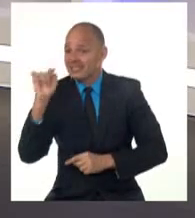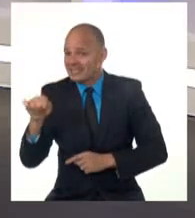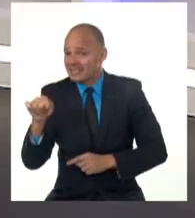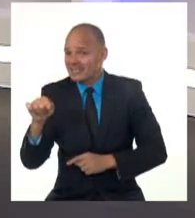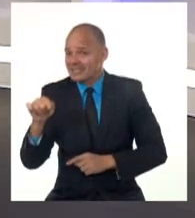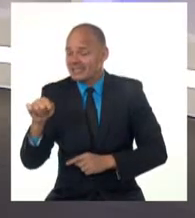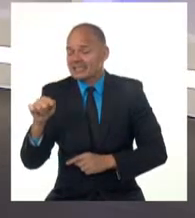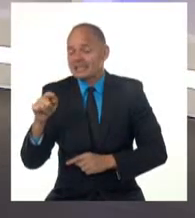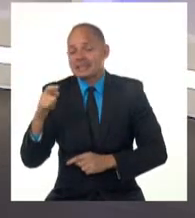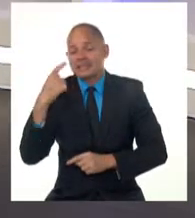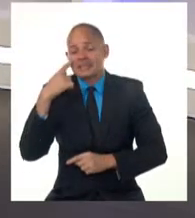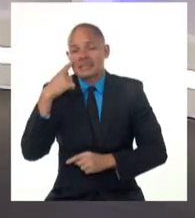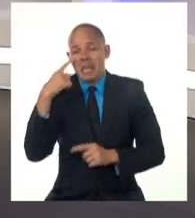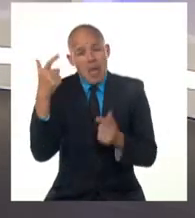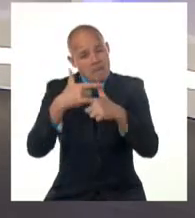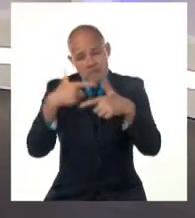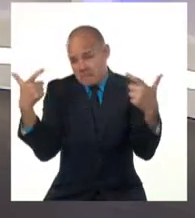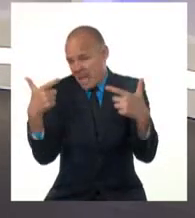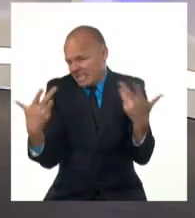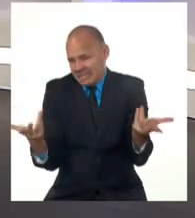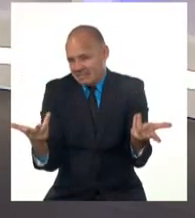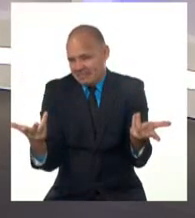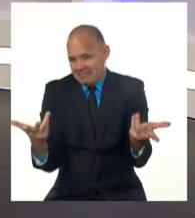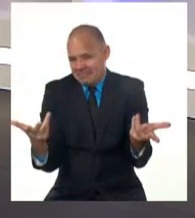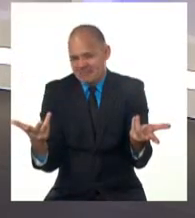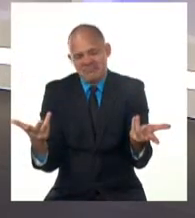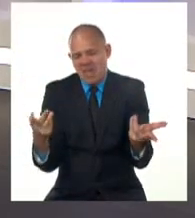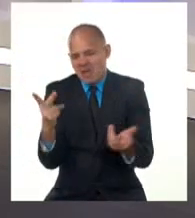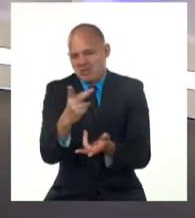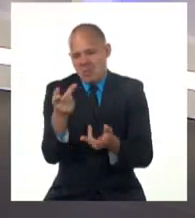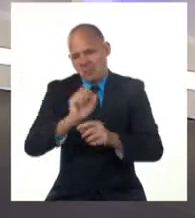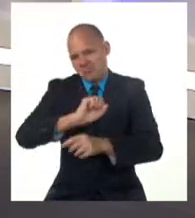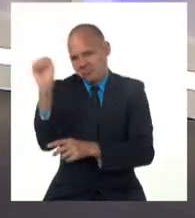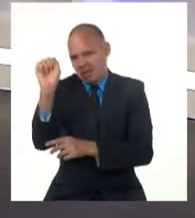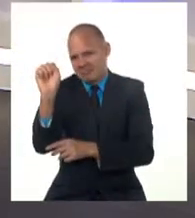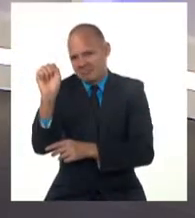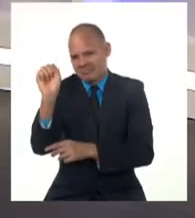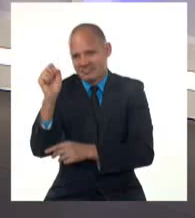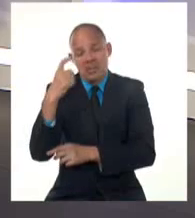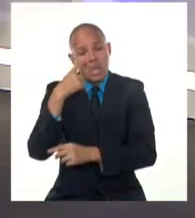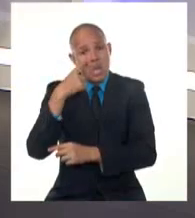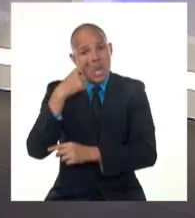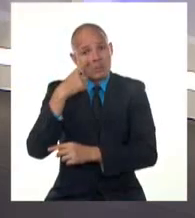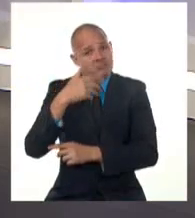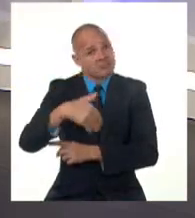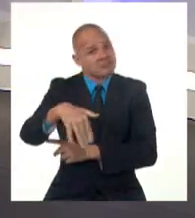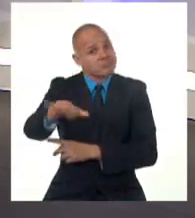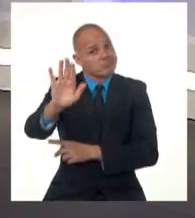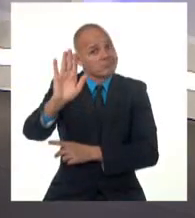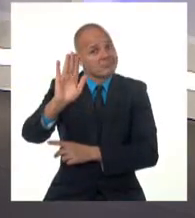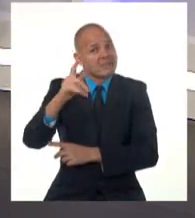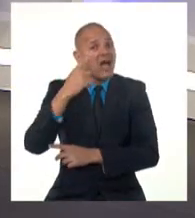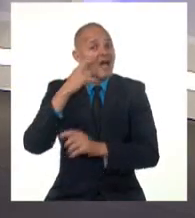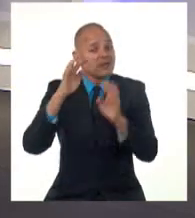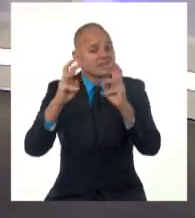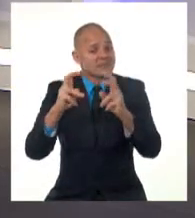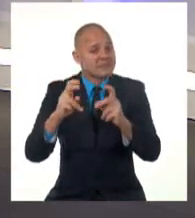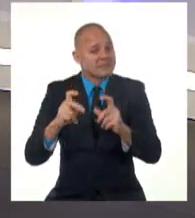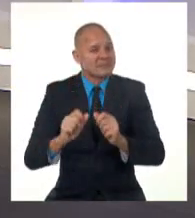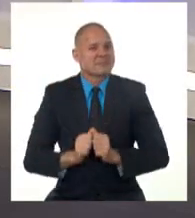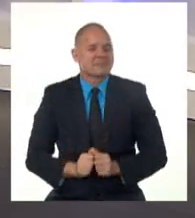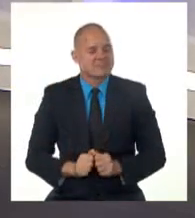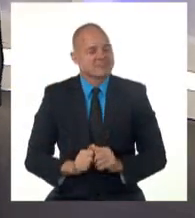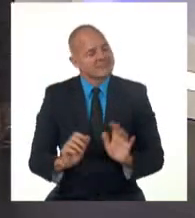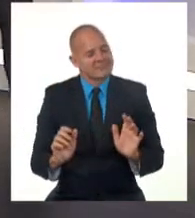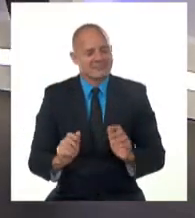la inmensa mayoría de las ocasiones ganan el playoff. Vamos a ver si las estadísticas en este caso nos dan la razón. Vamos a ver qué